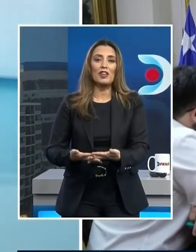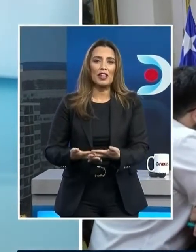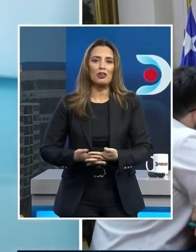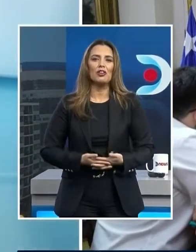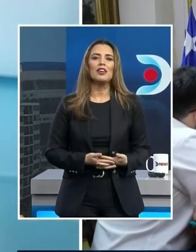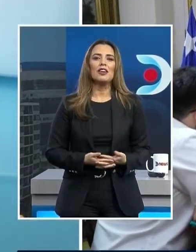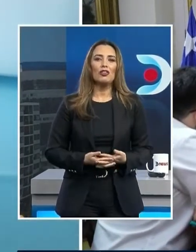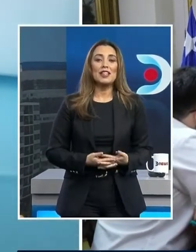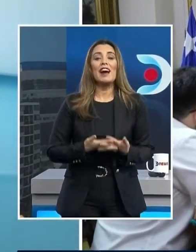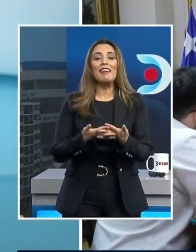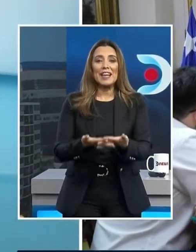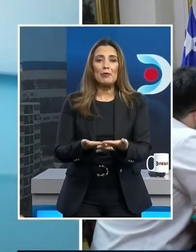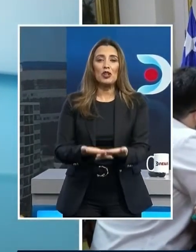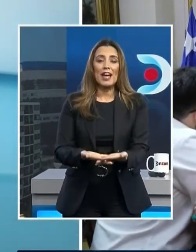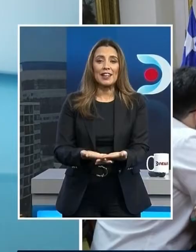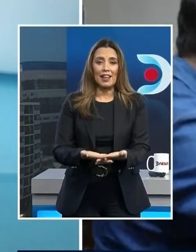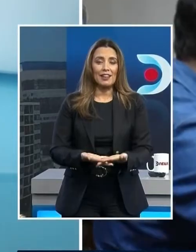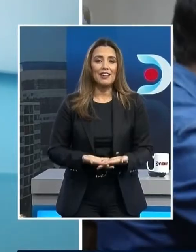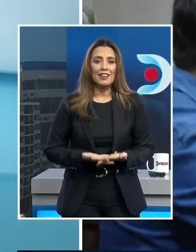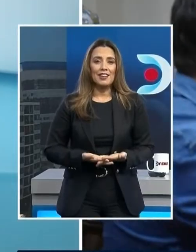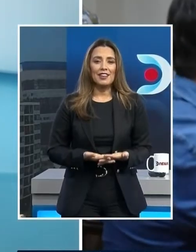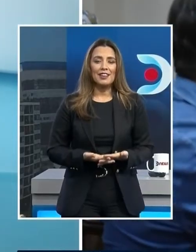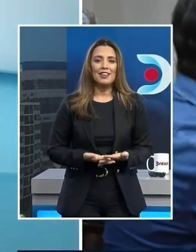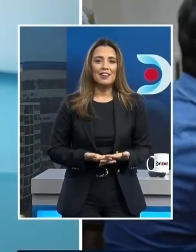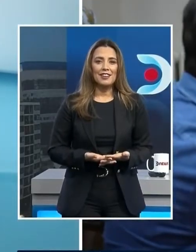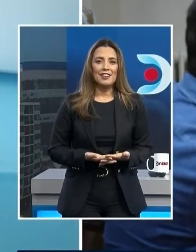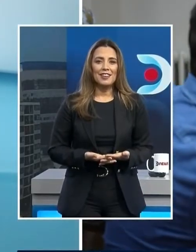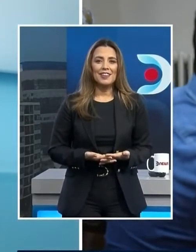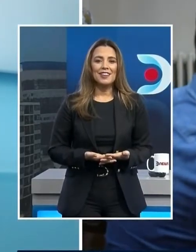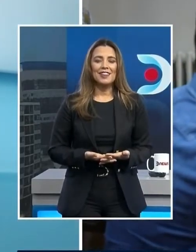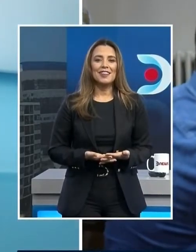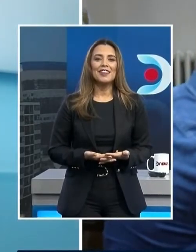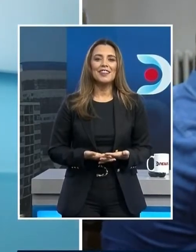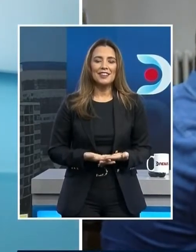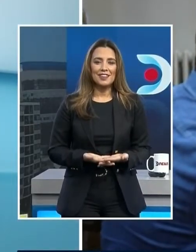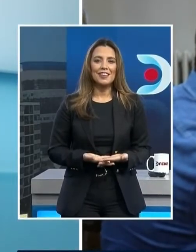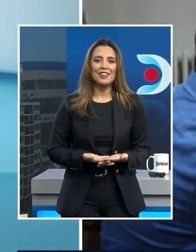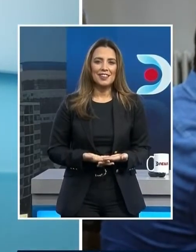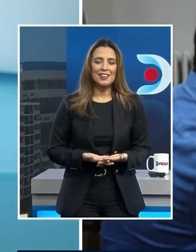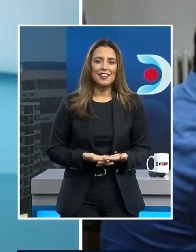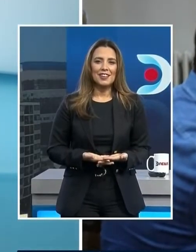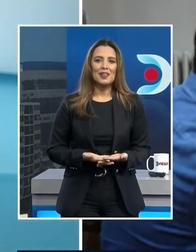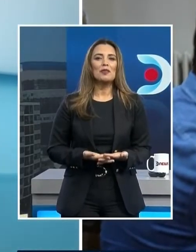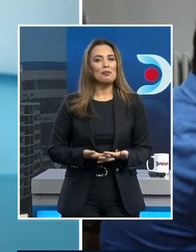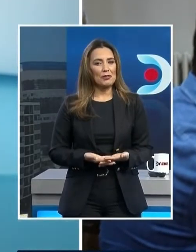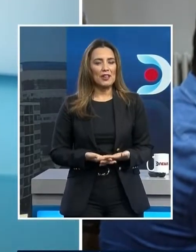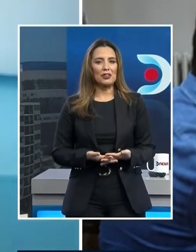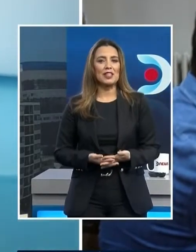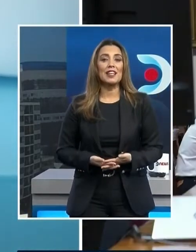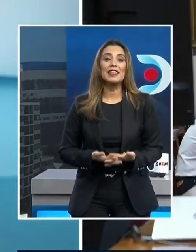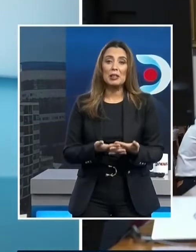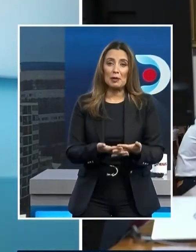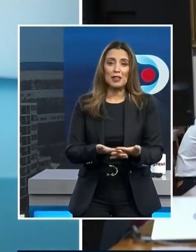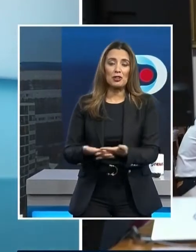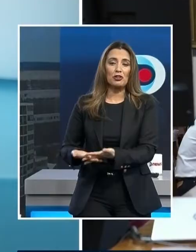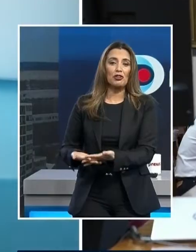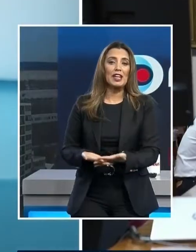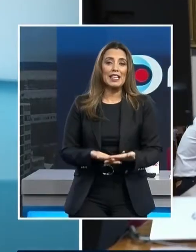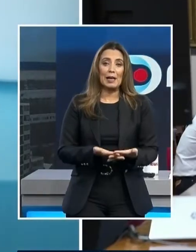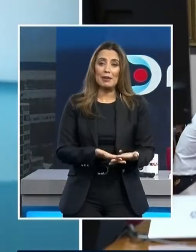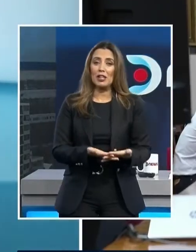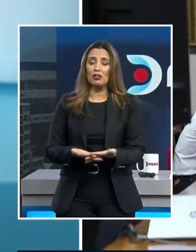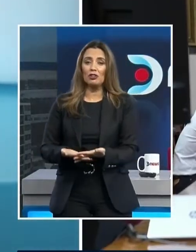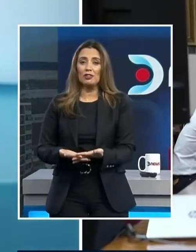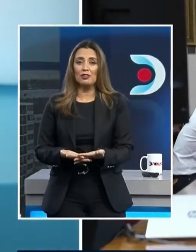del gobierno. Habría que apoyarla. Yo creo que el presidente debiera apoyarla un poco más. Perfecto, quizás la interpelación no